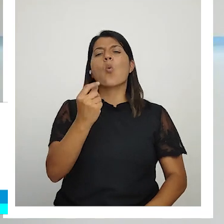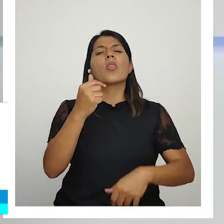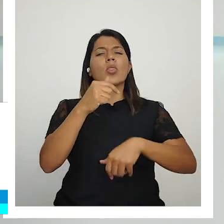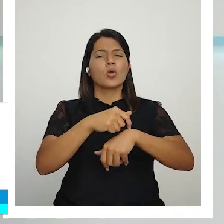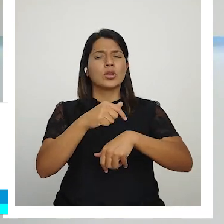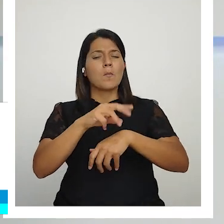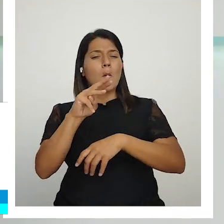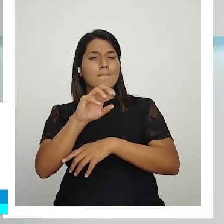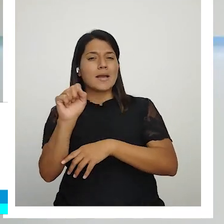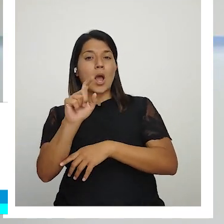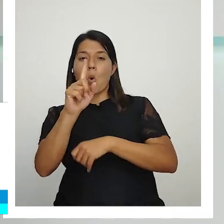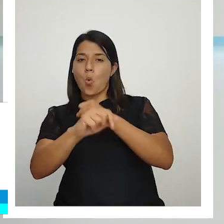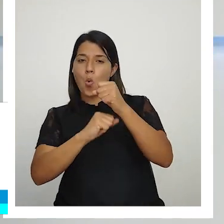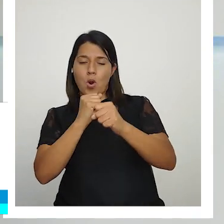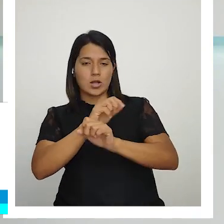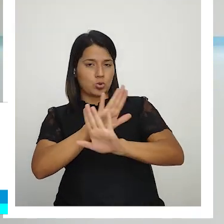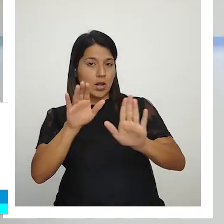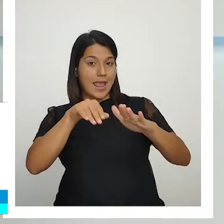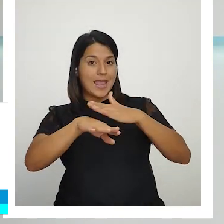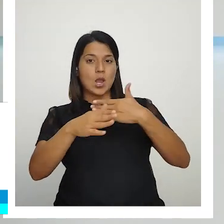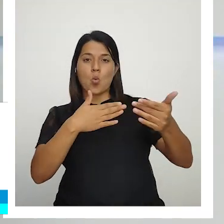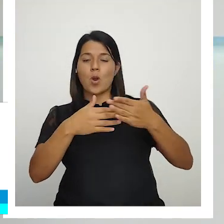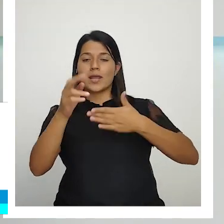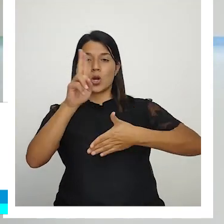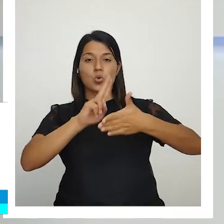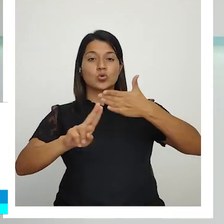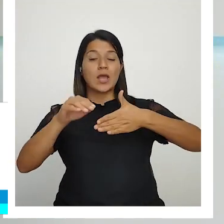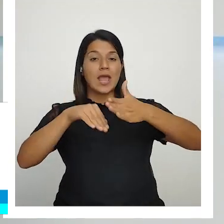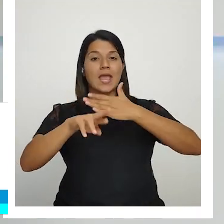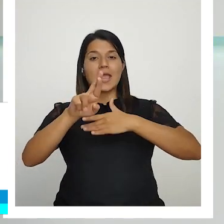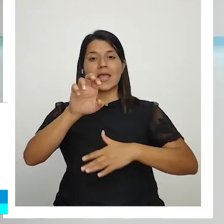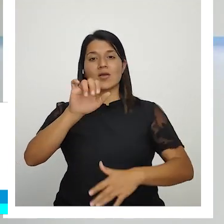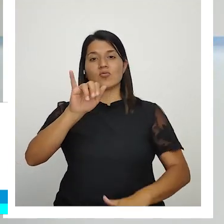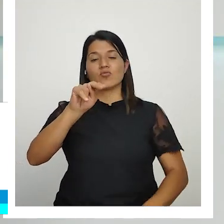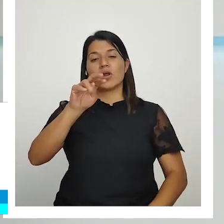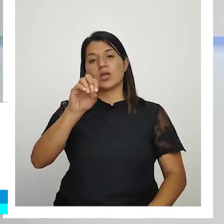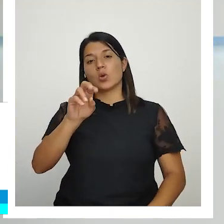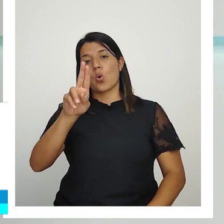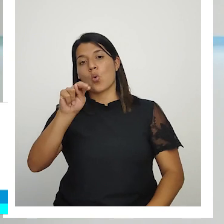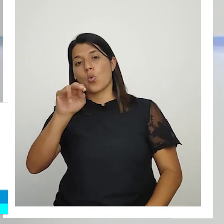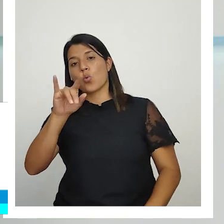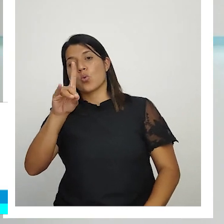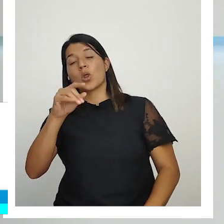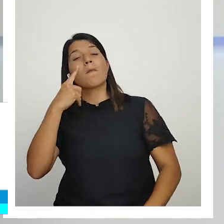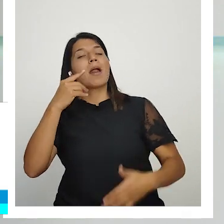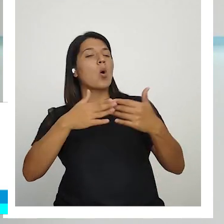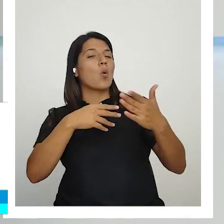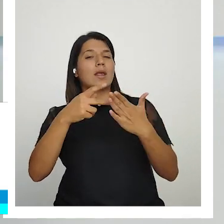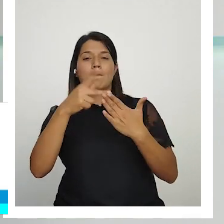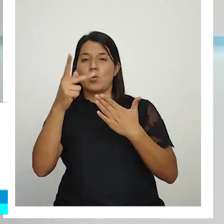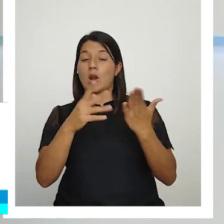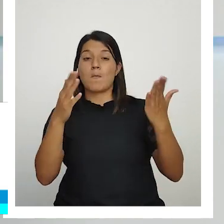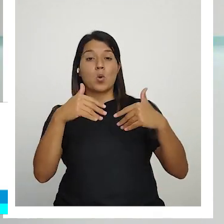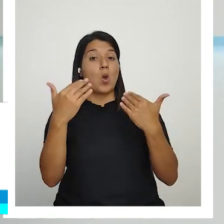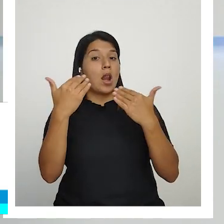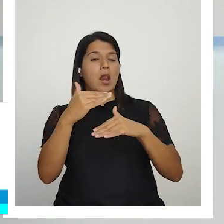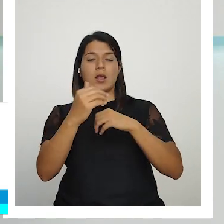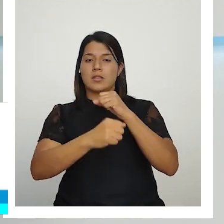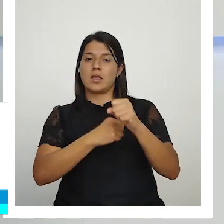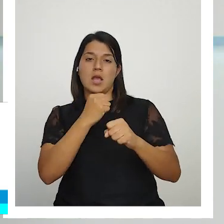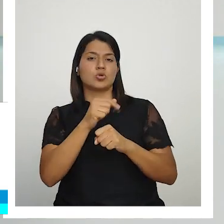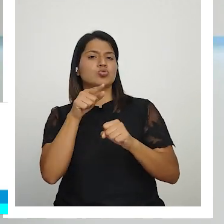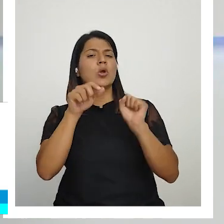año únicamente en cualquier universidad del Reino Unido para cualquier programa. No hay límite de edad. Pueden